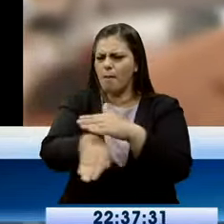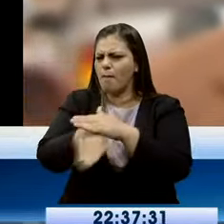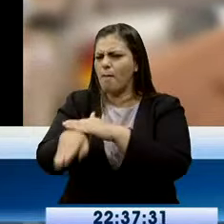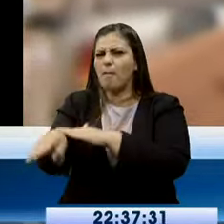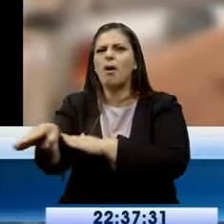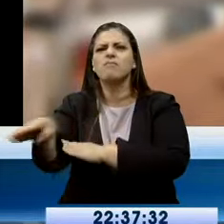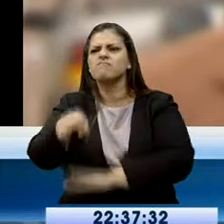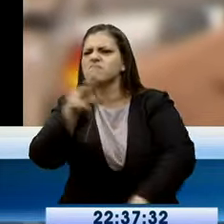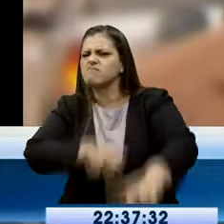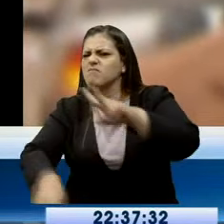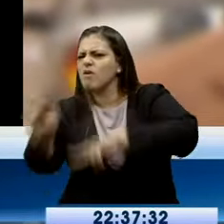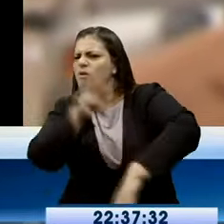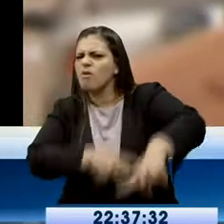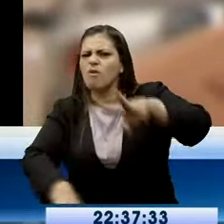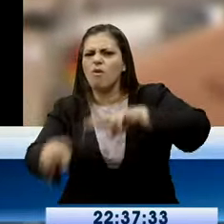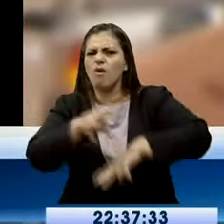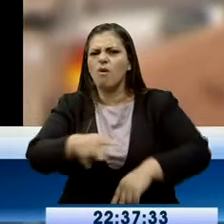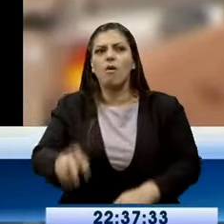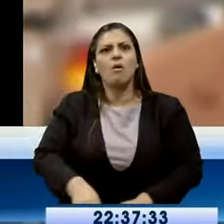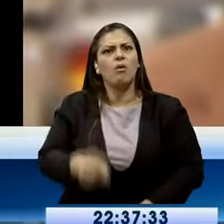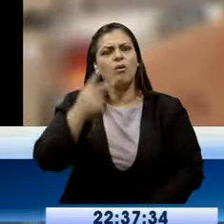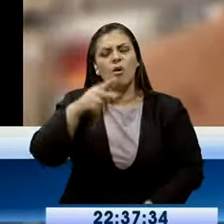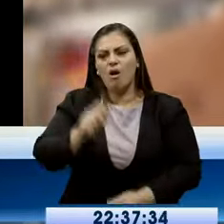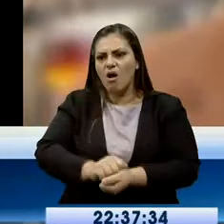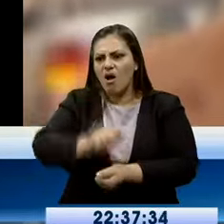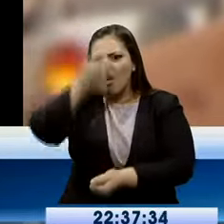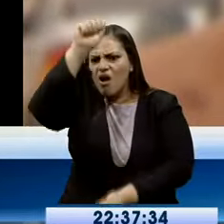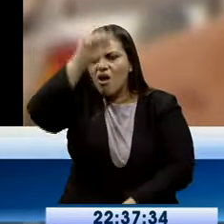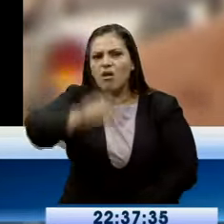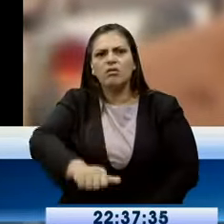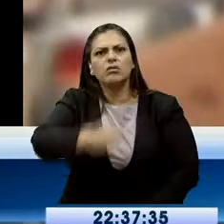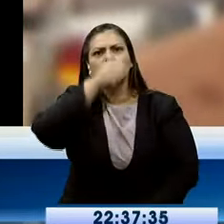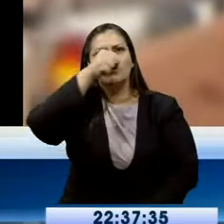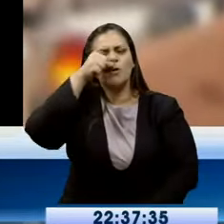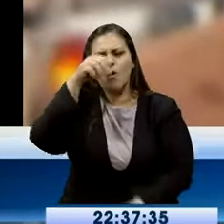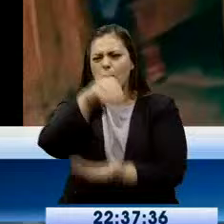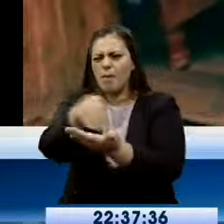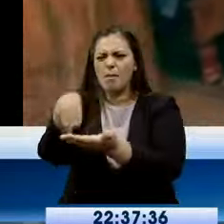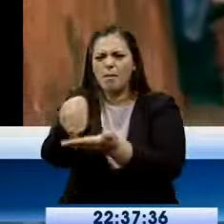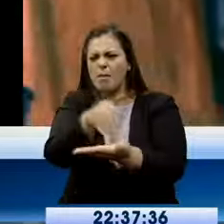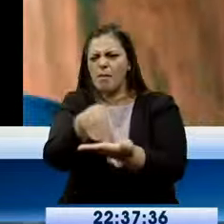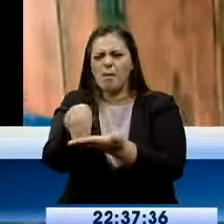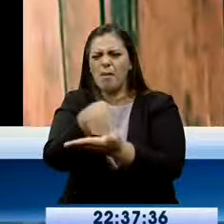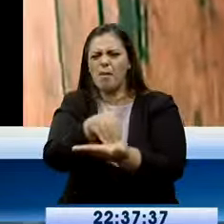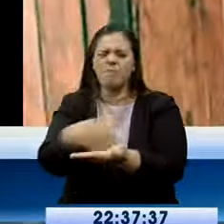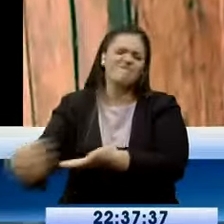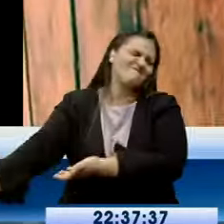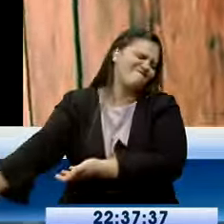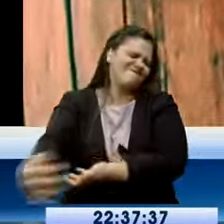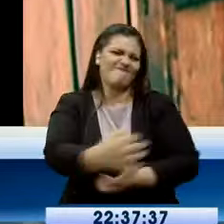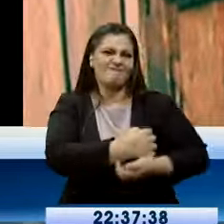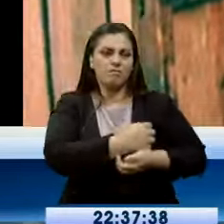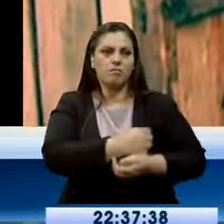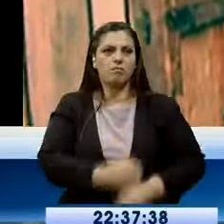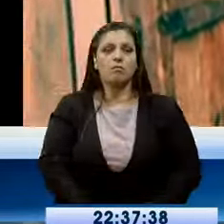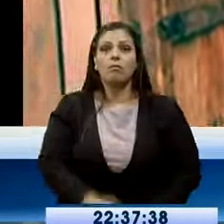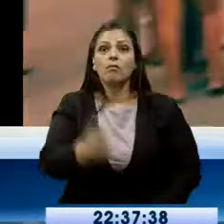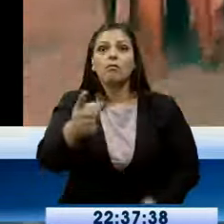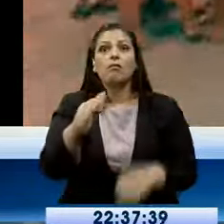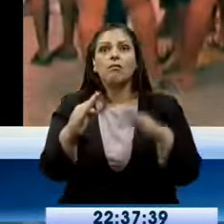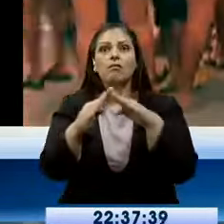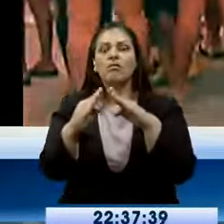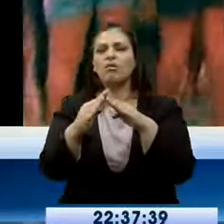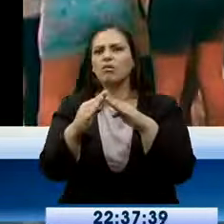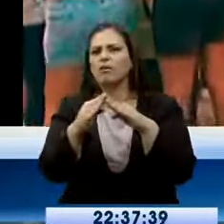varias, en este caso varios sobres con este tipo de sustancia. Sí van a haber detenidos, exactamente. Además de que una de las casas allanadas tenía doble